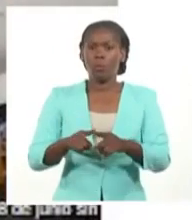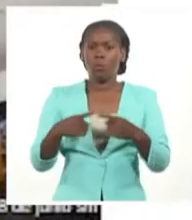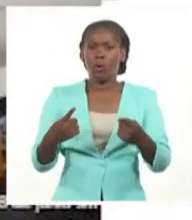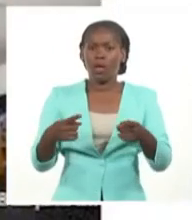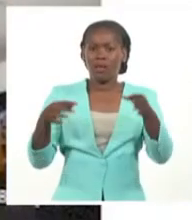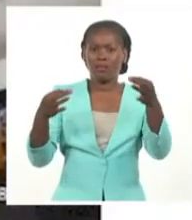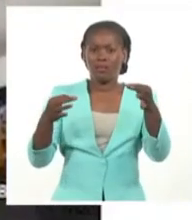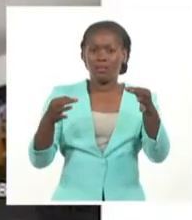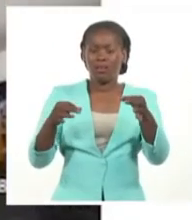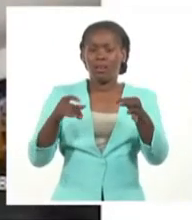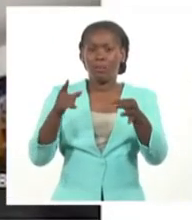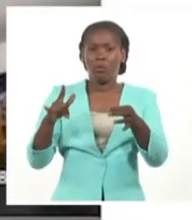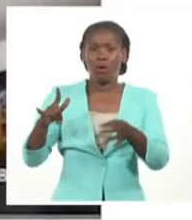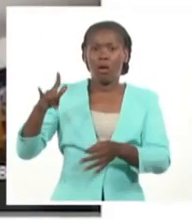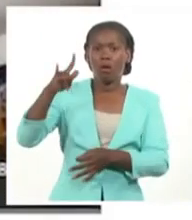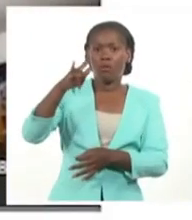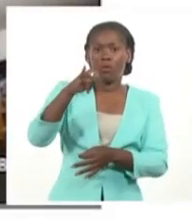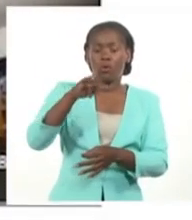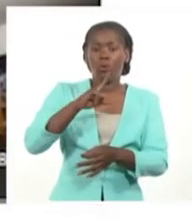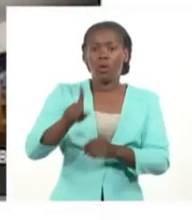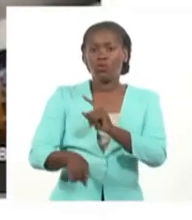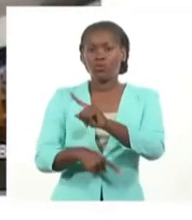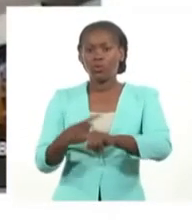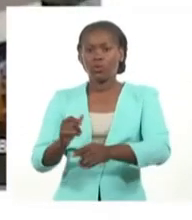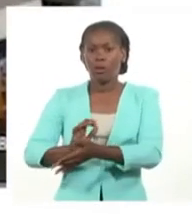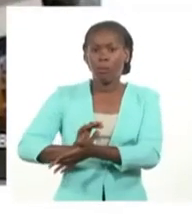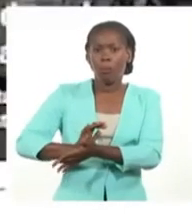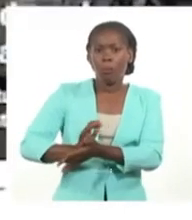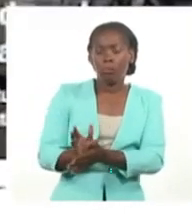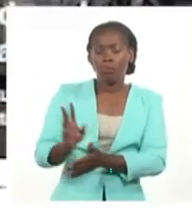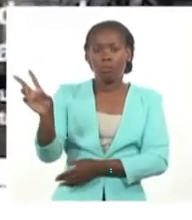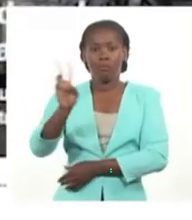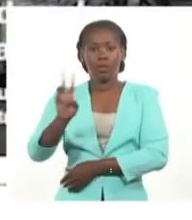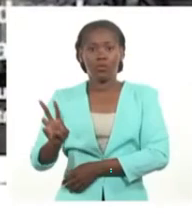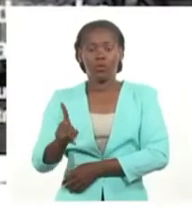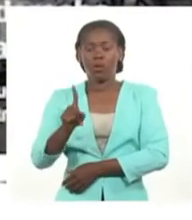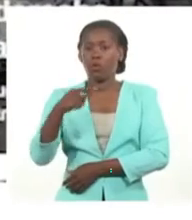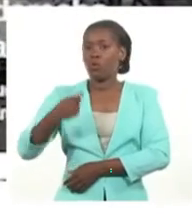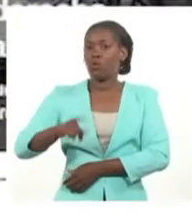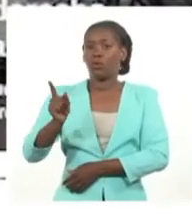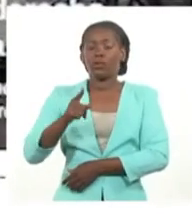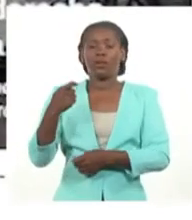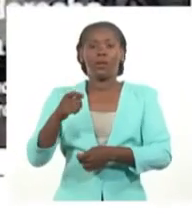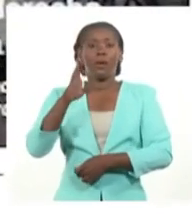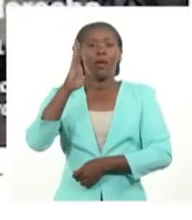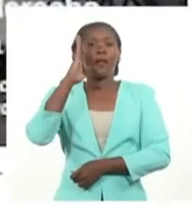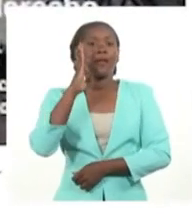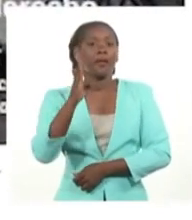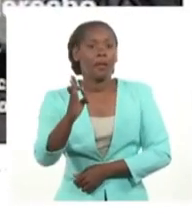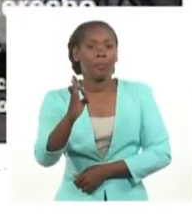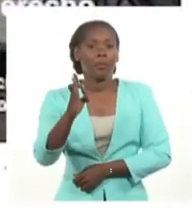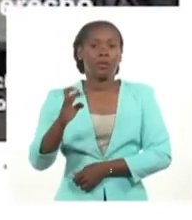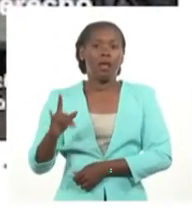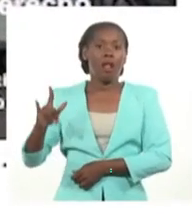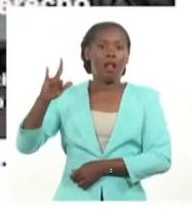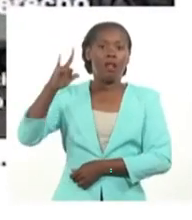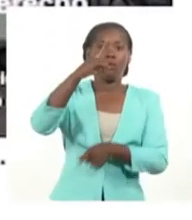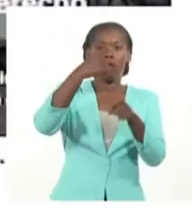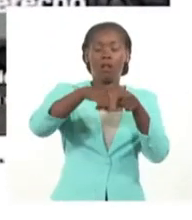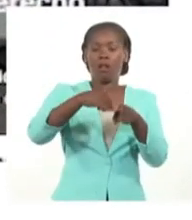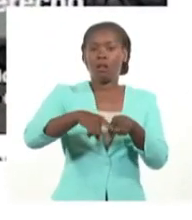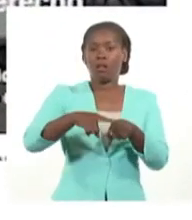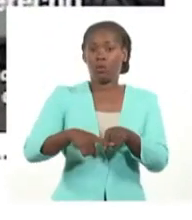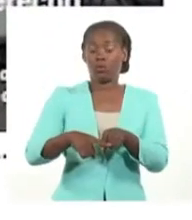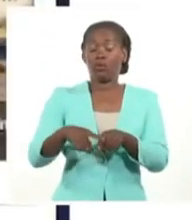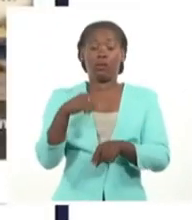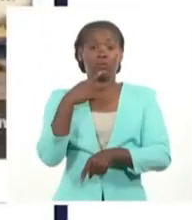la soberanía de Venezuela y en correspondencia va contra los principios del orden internacional. En tal sentido, expresó